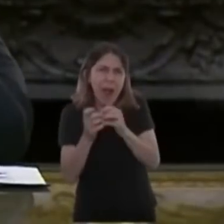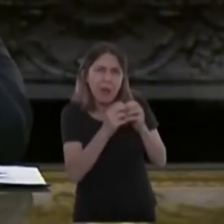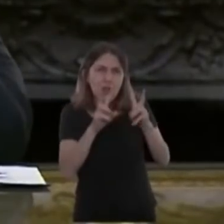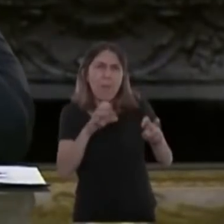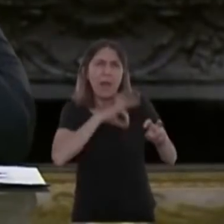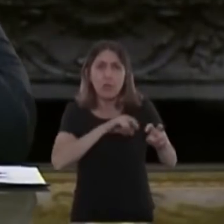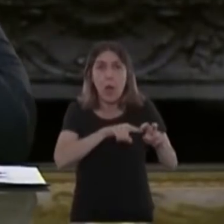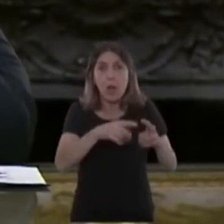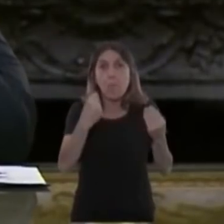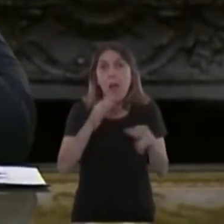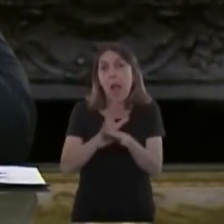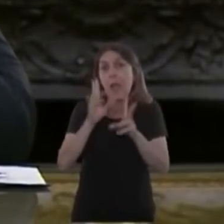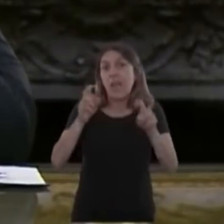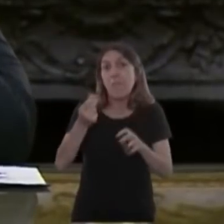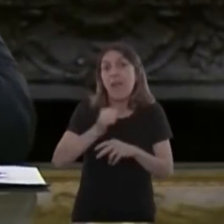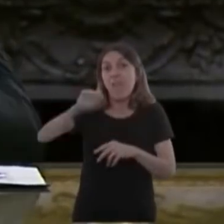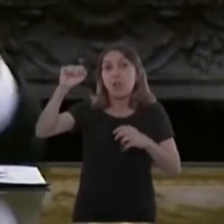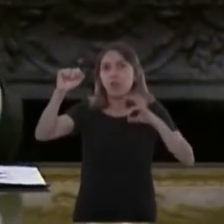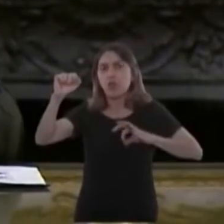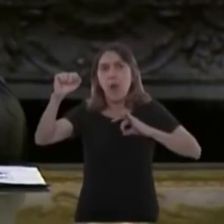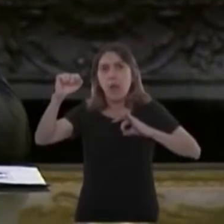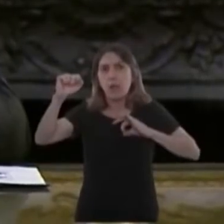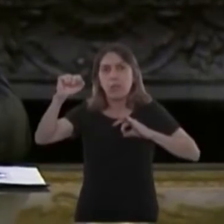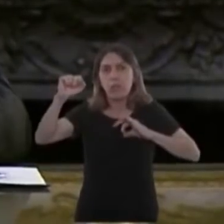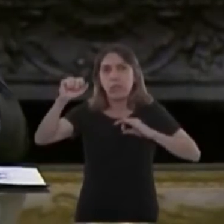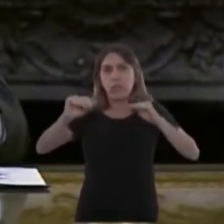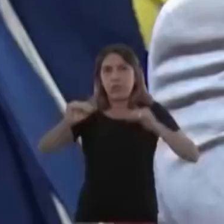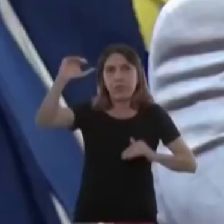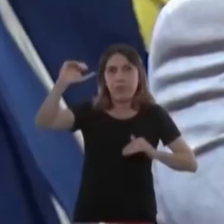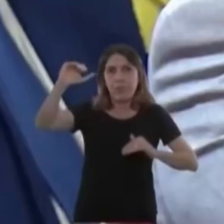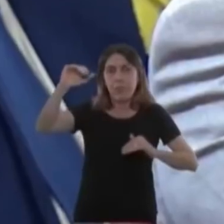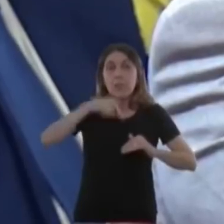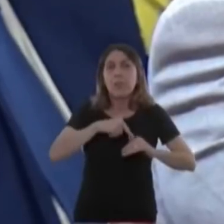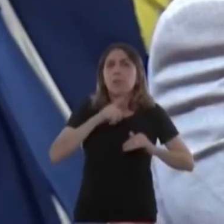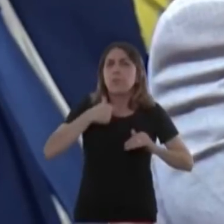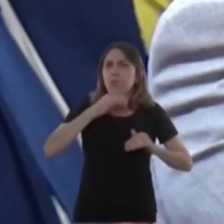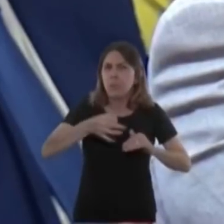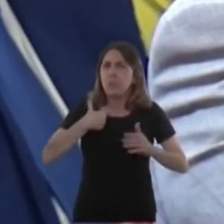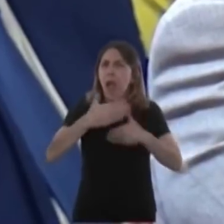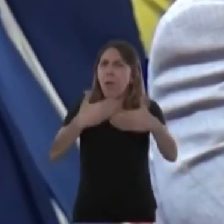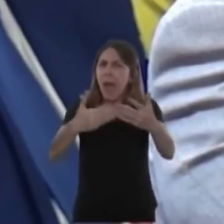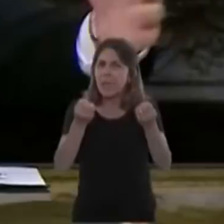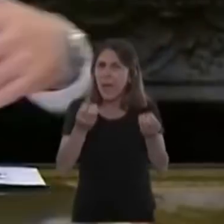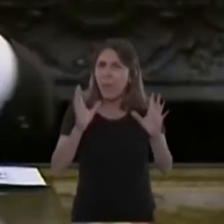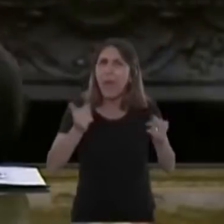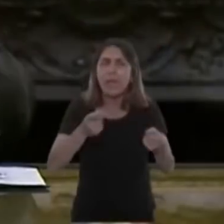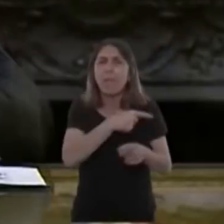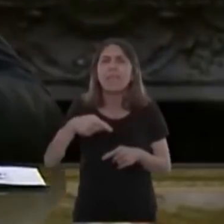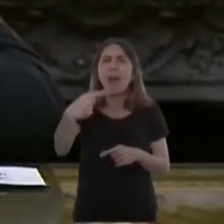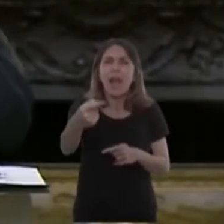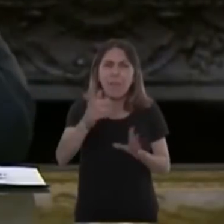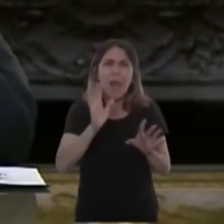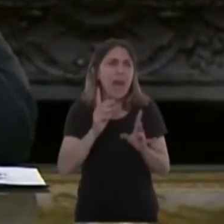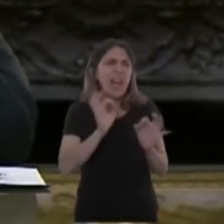a estos 65.000 pesos, el ingreso mensual recibirá un proporcional hasta llegar a un total de